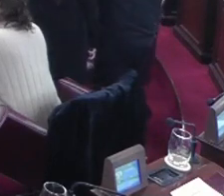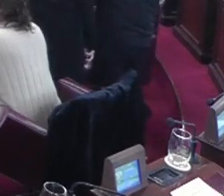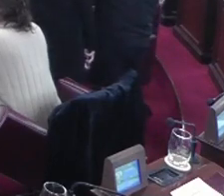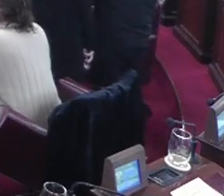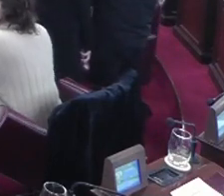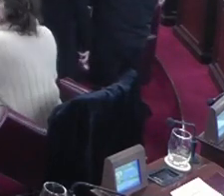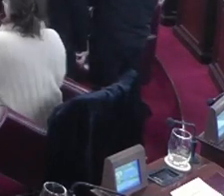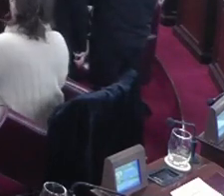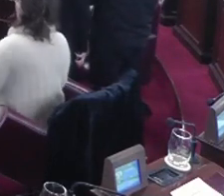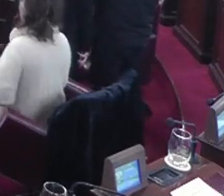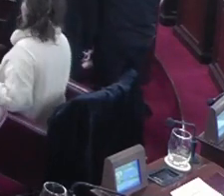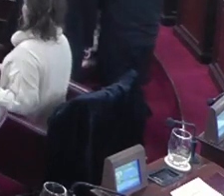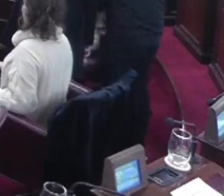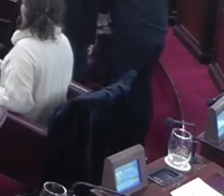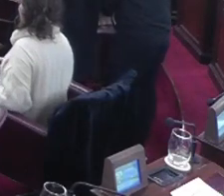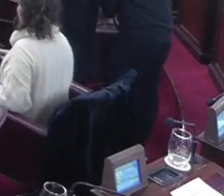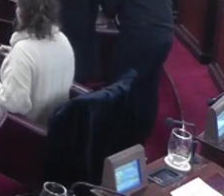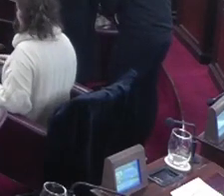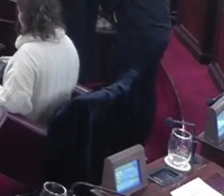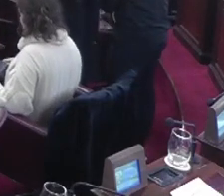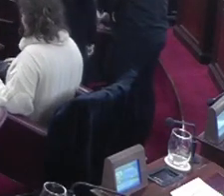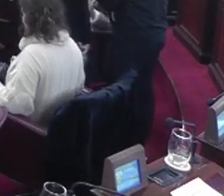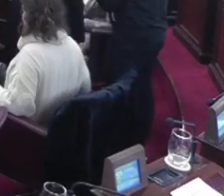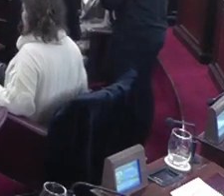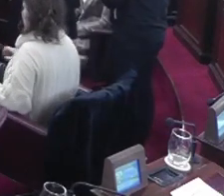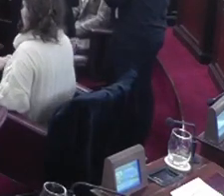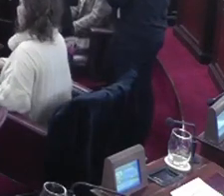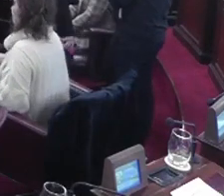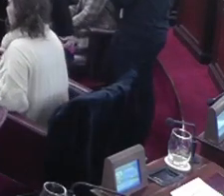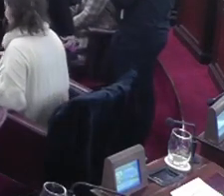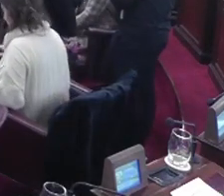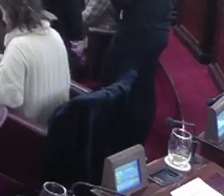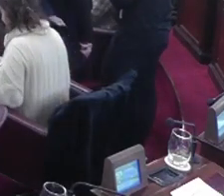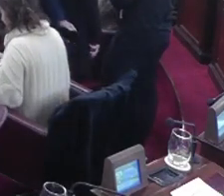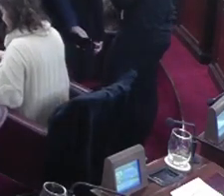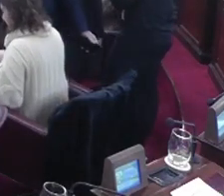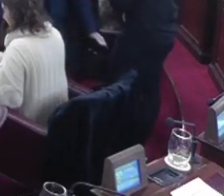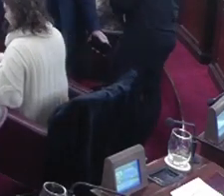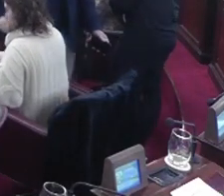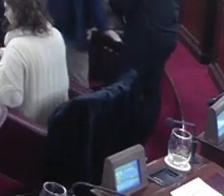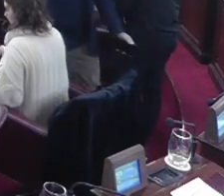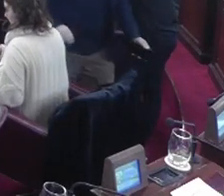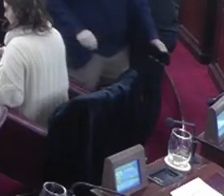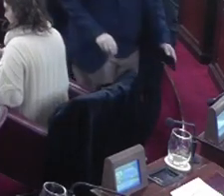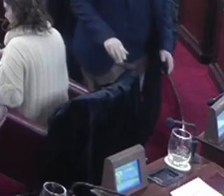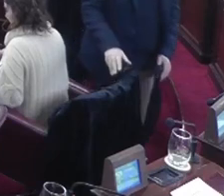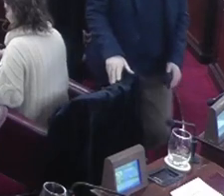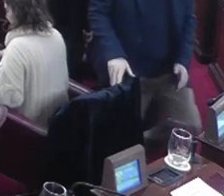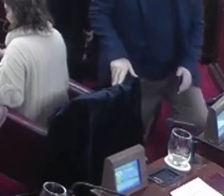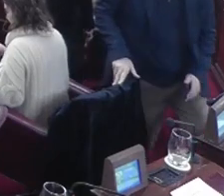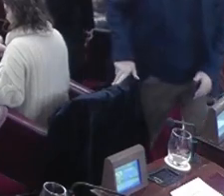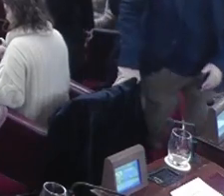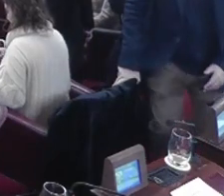armas de labi balagué basile bastilla